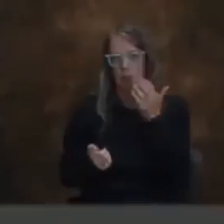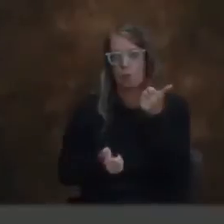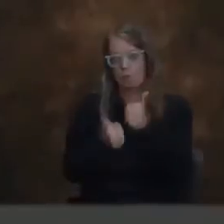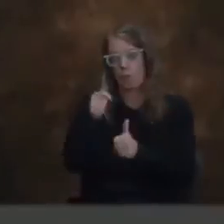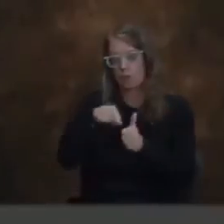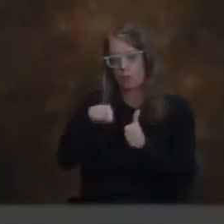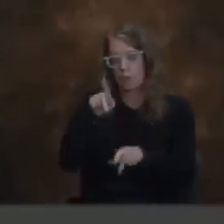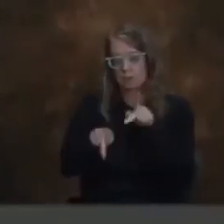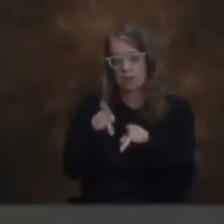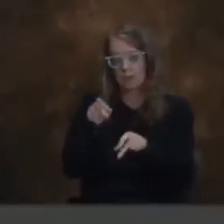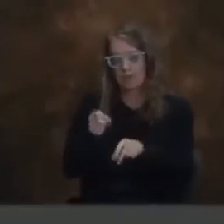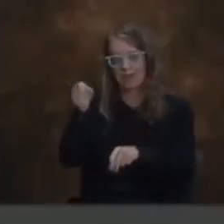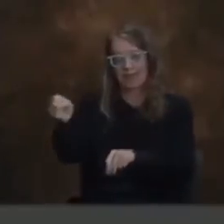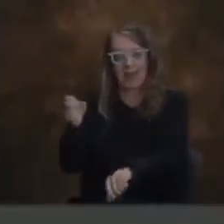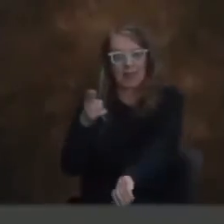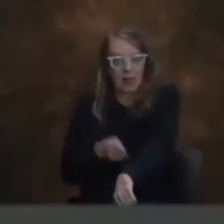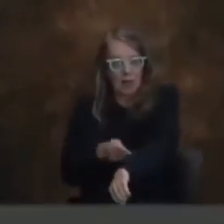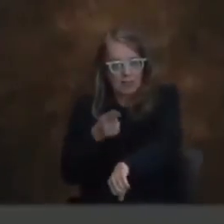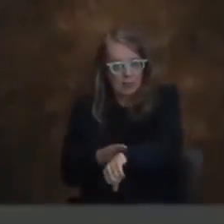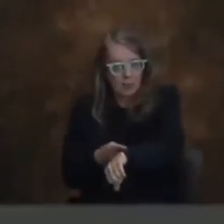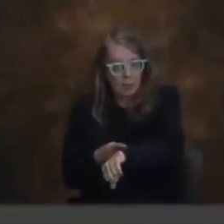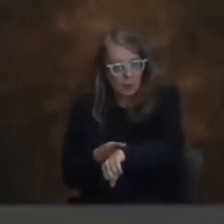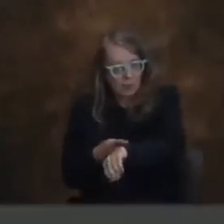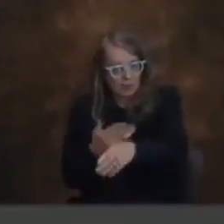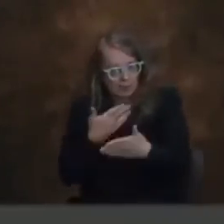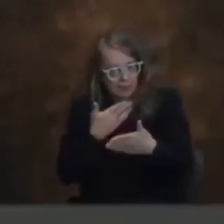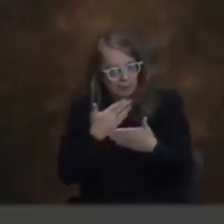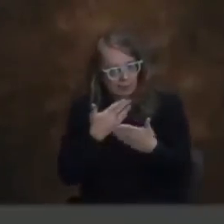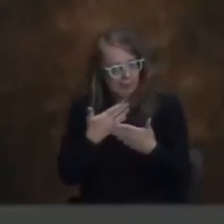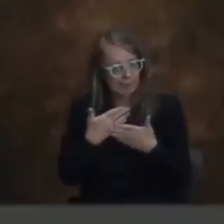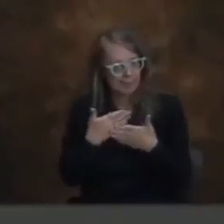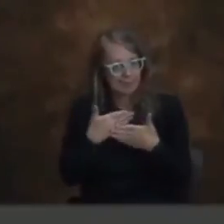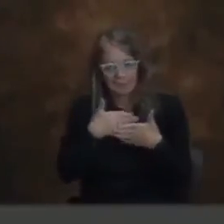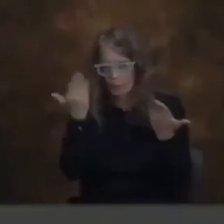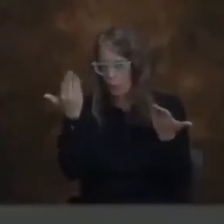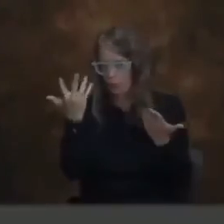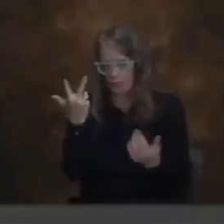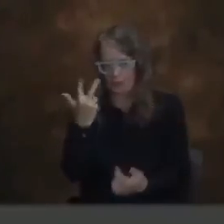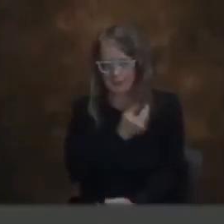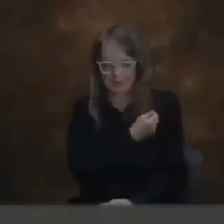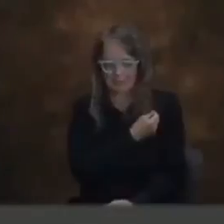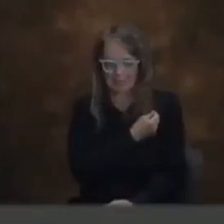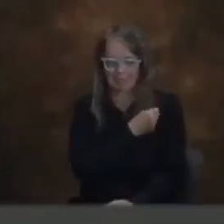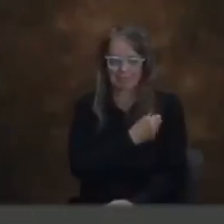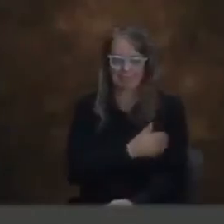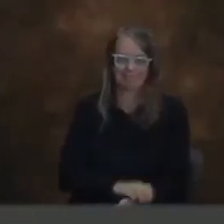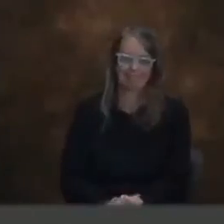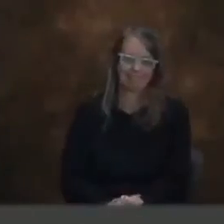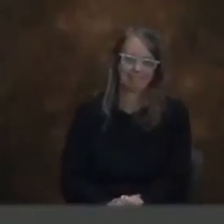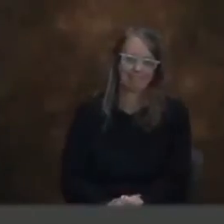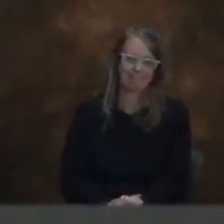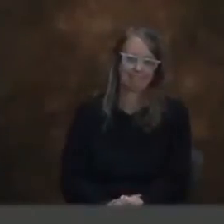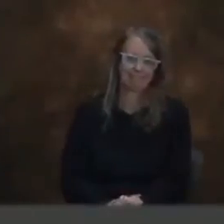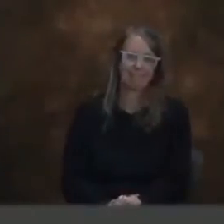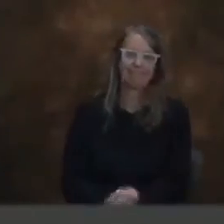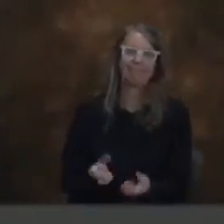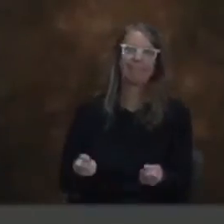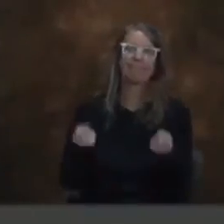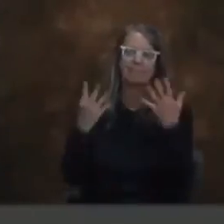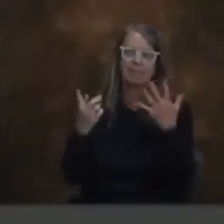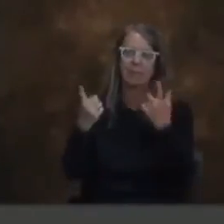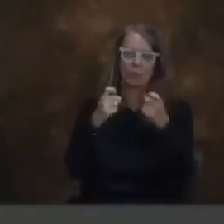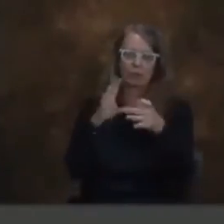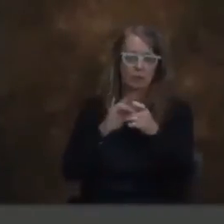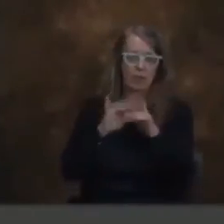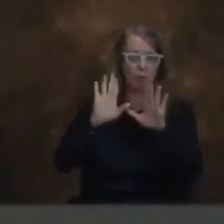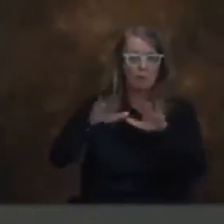dije esta está en la categoría de personas no vacunadas tenemos mucha preocupación sobre